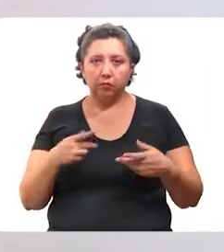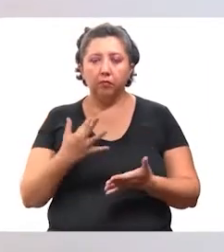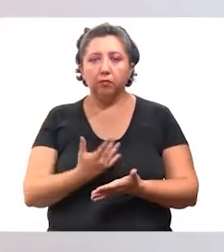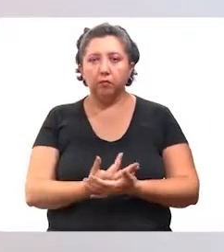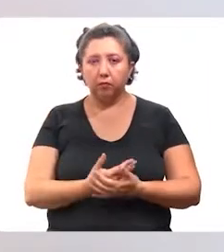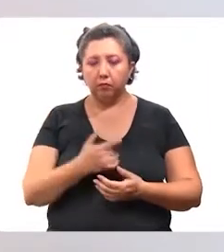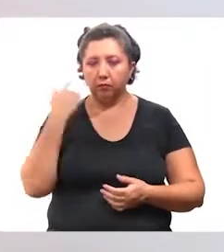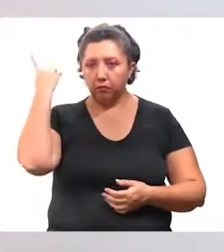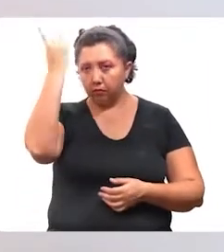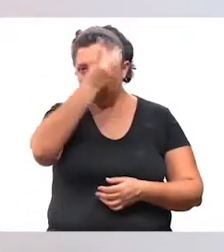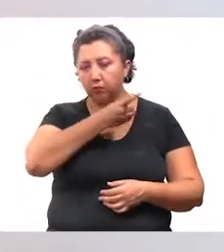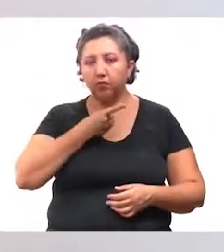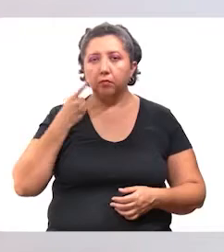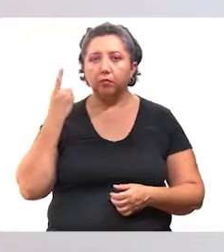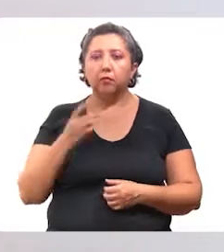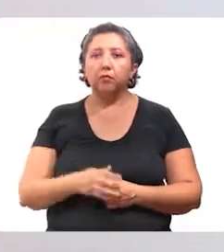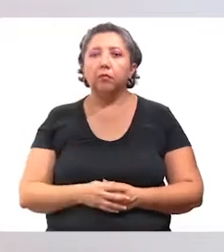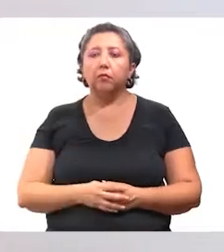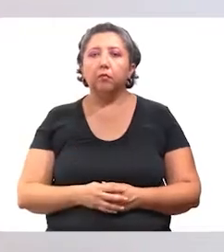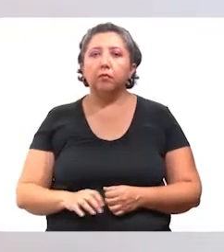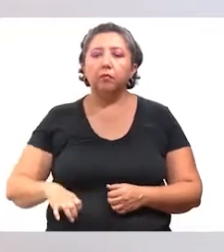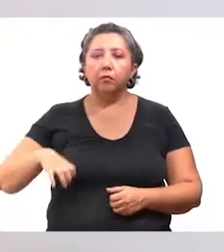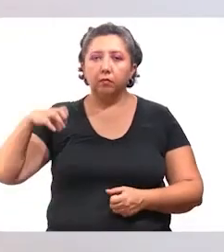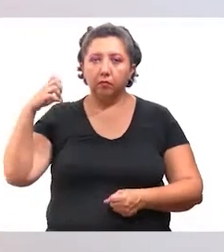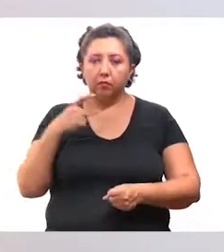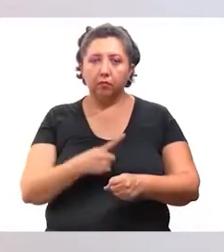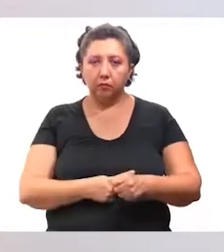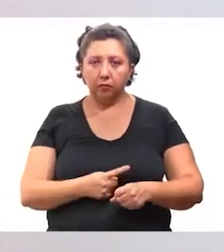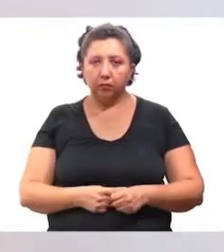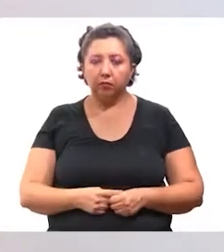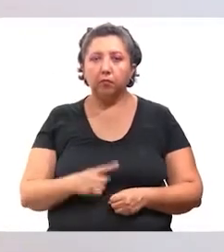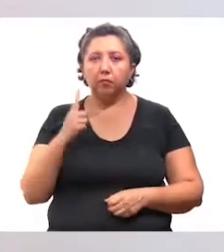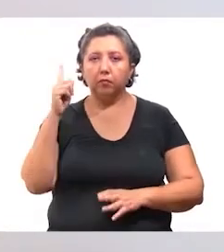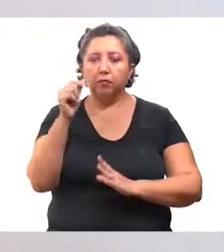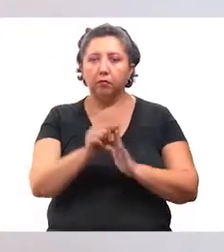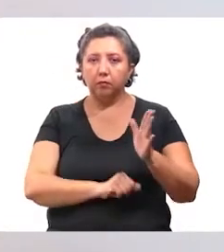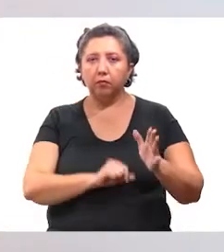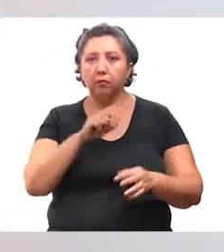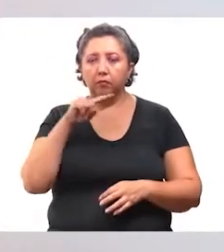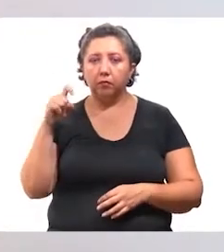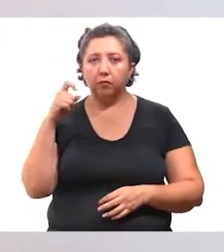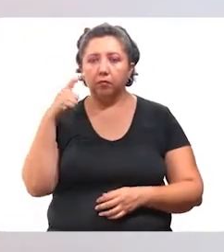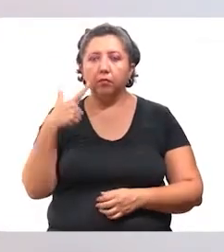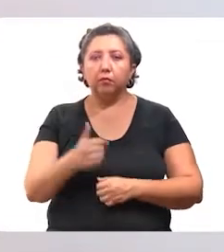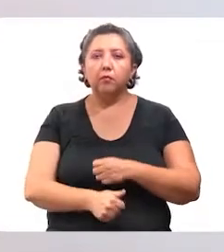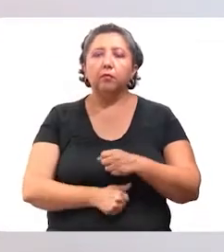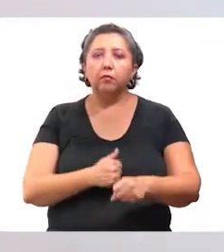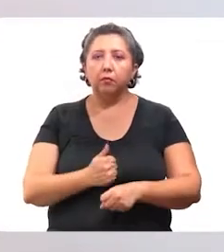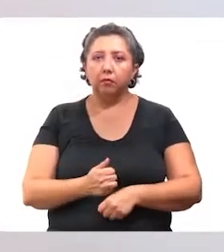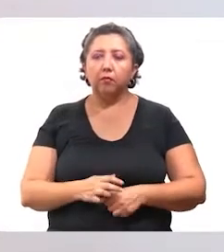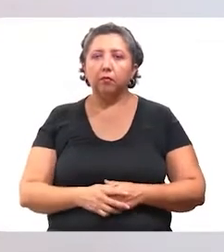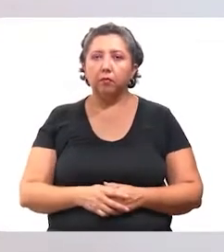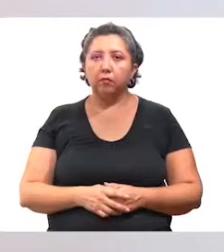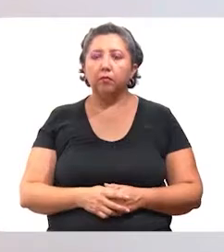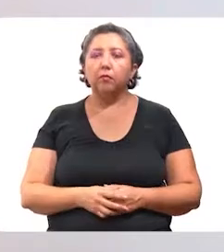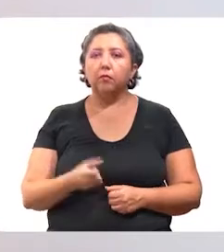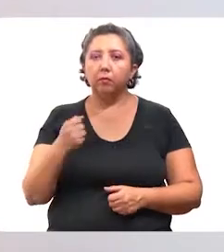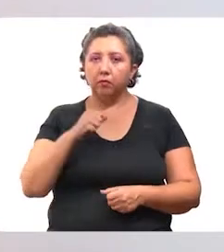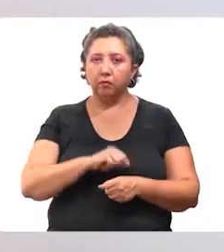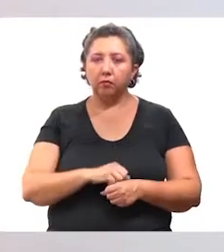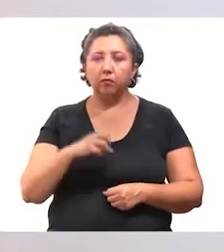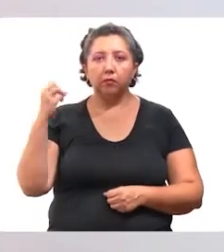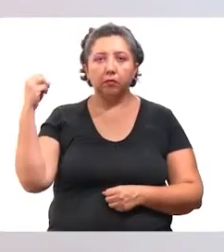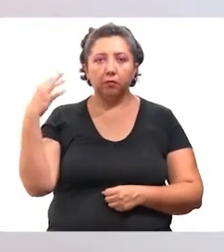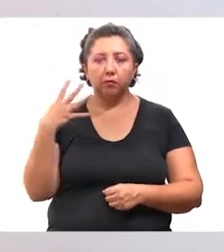otros pacientes a la espera de diagnóstico. El rango de edad de los casos es de 1 mes a 107 años. Los